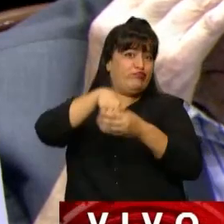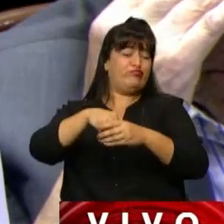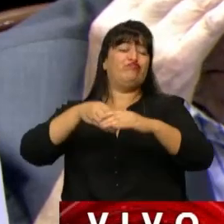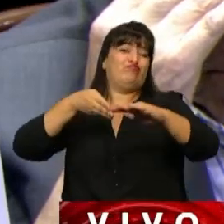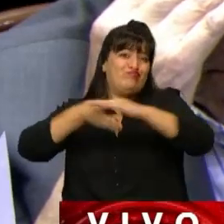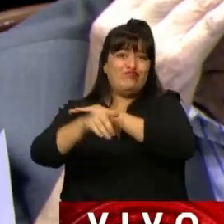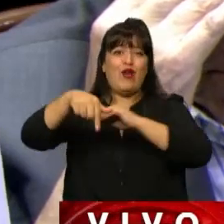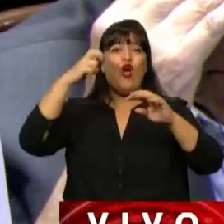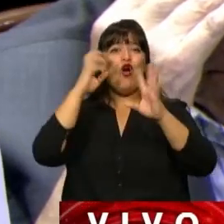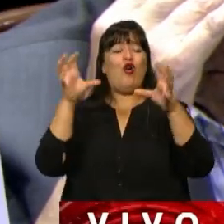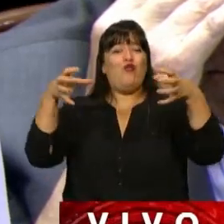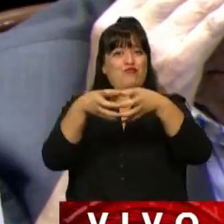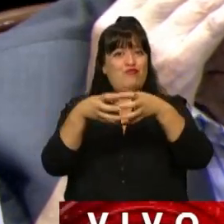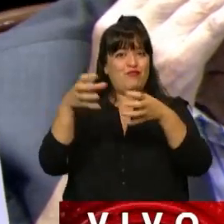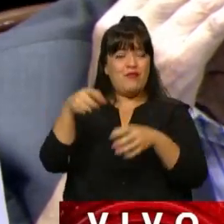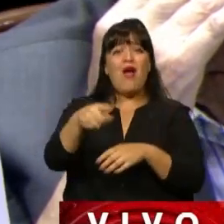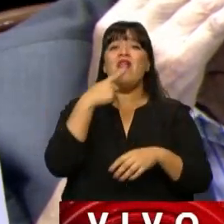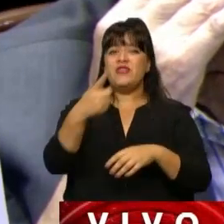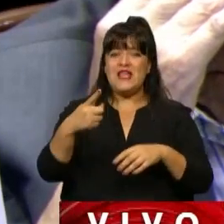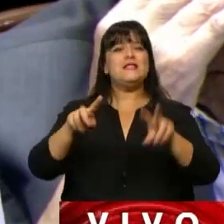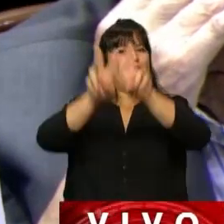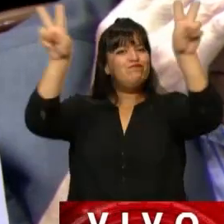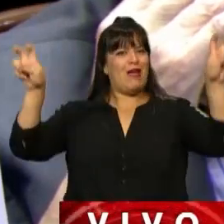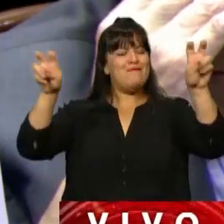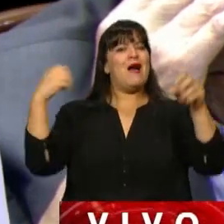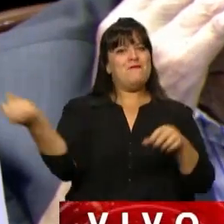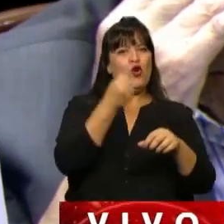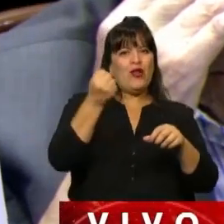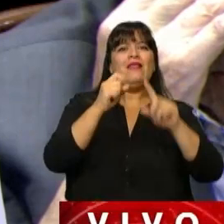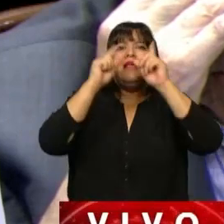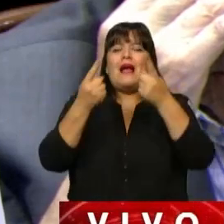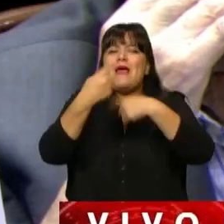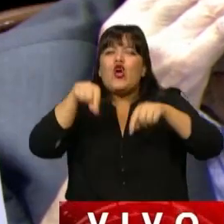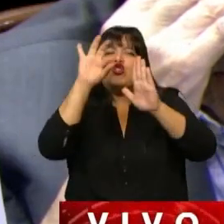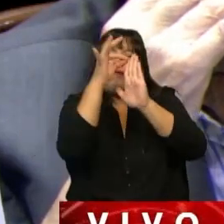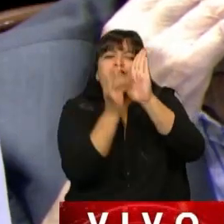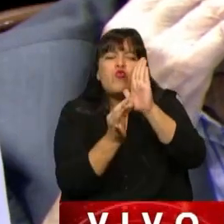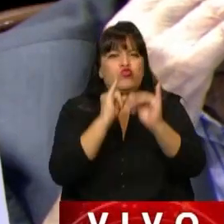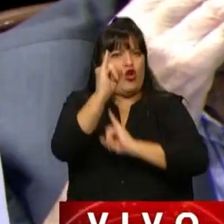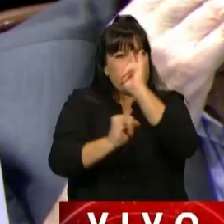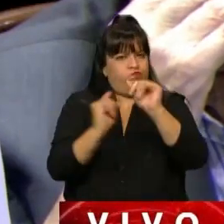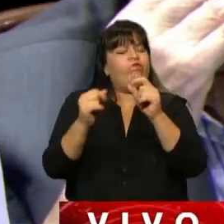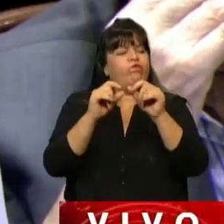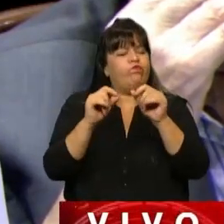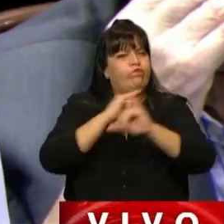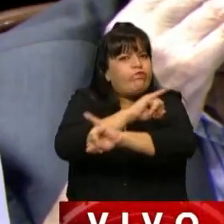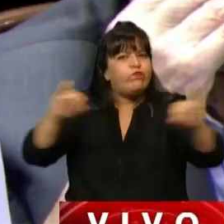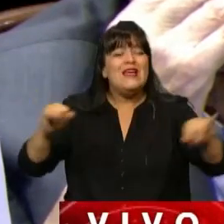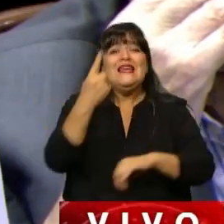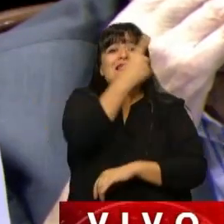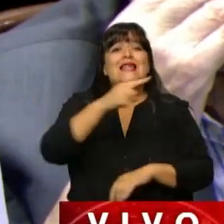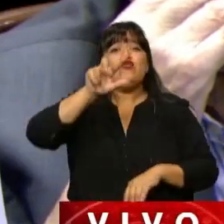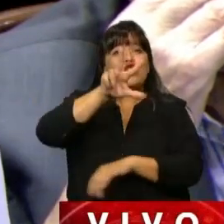Nación la versión de la letra grande y de la letra chica. Entraron las